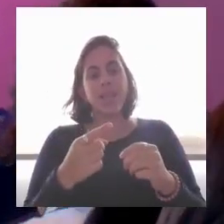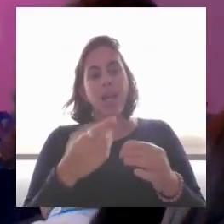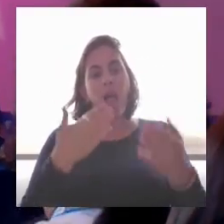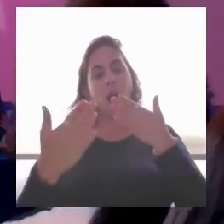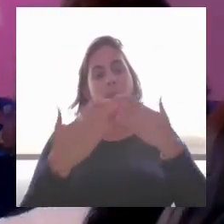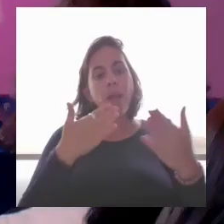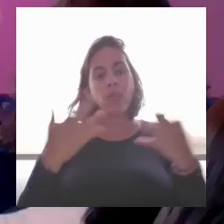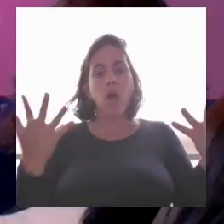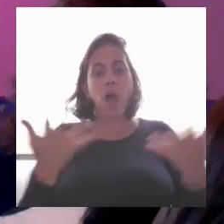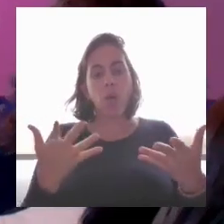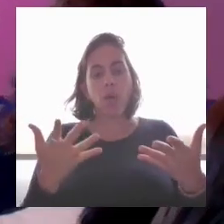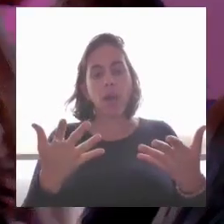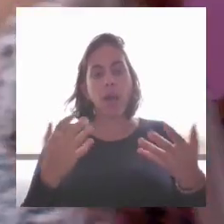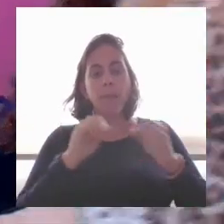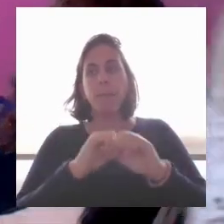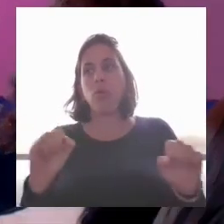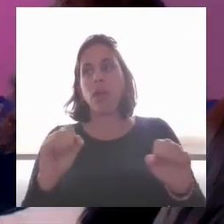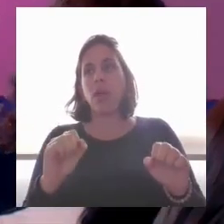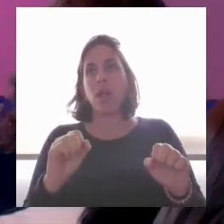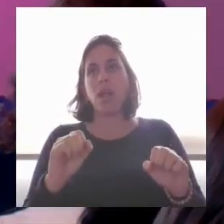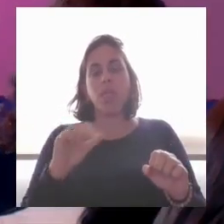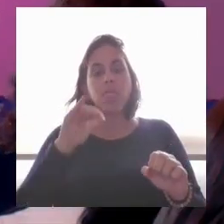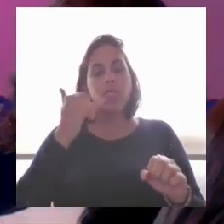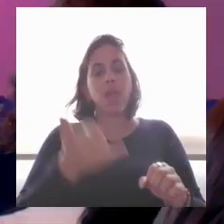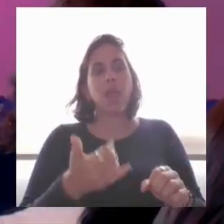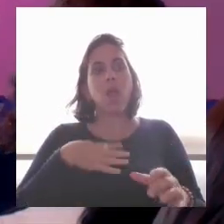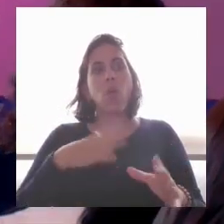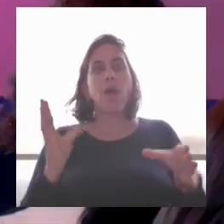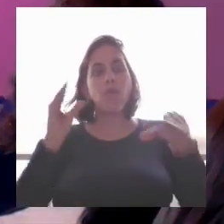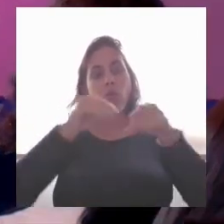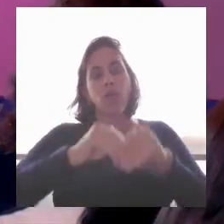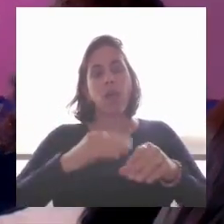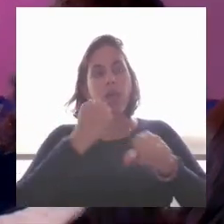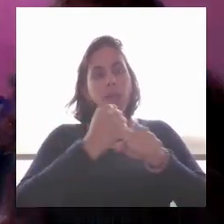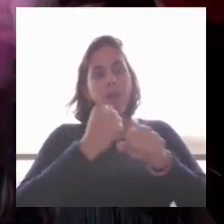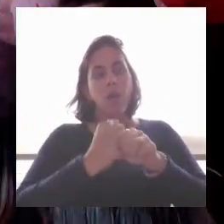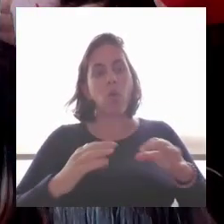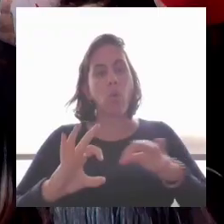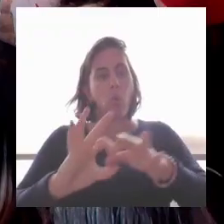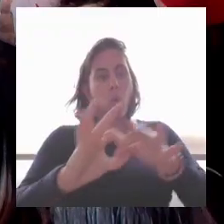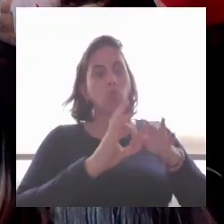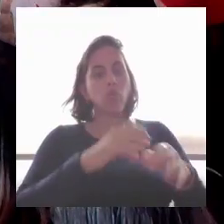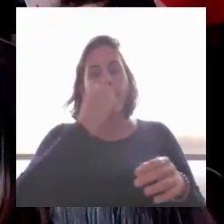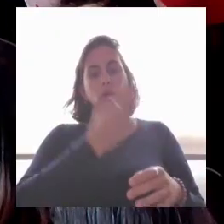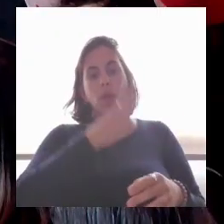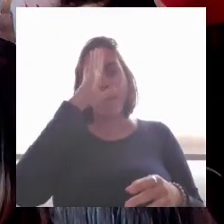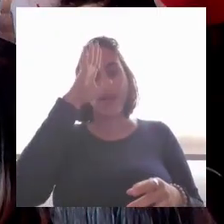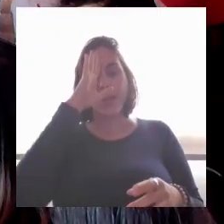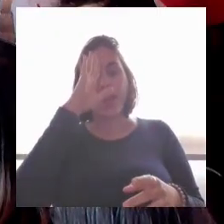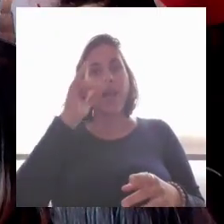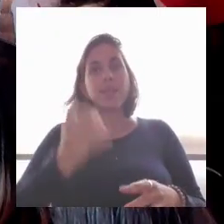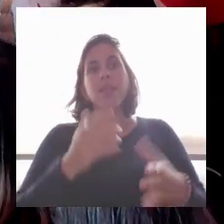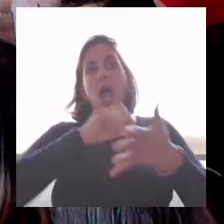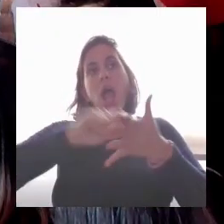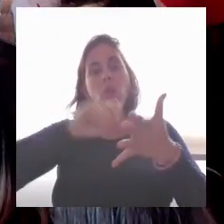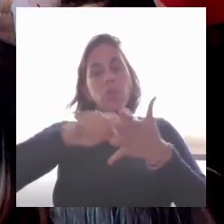comentando, para tener un abordaje que sea conjunto y una mejora de estos aprendizajes? También, si hay algo que hayan anotado, que quieran, porque